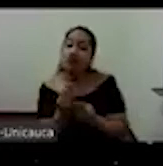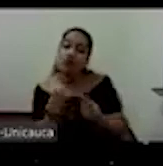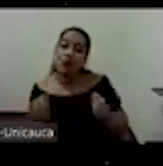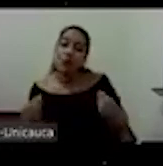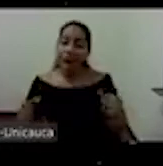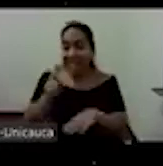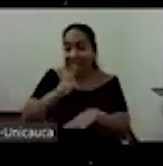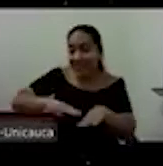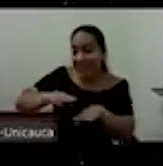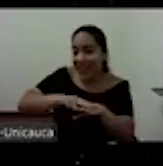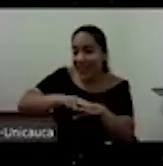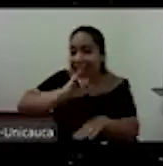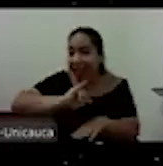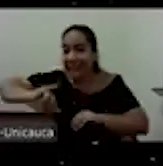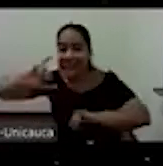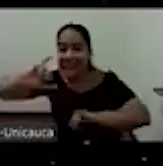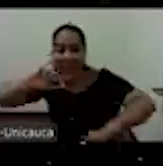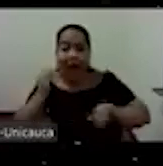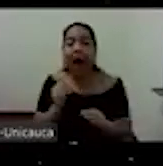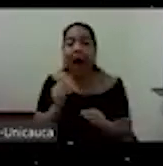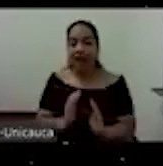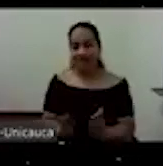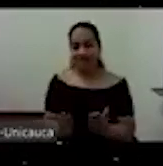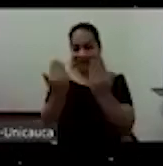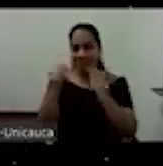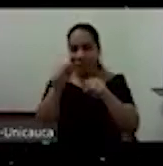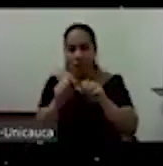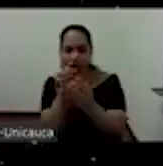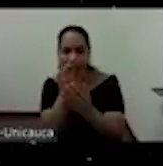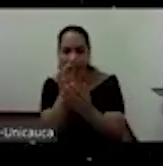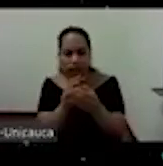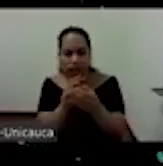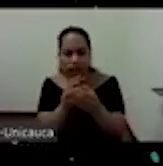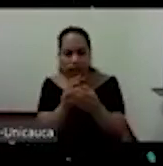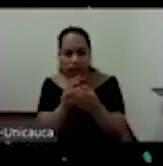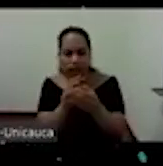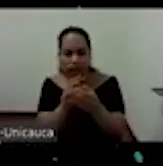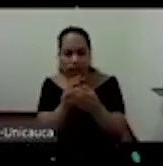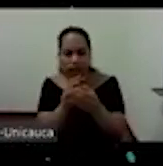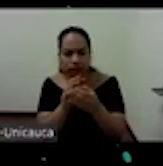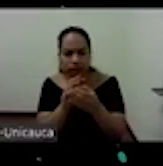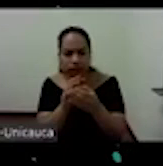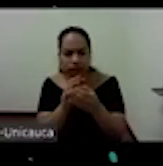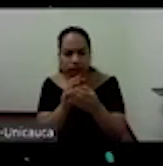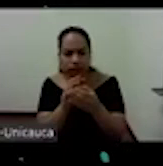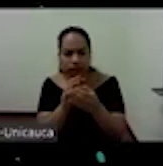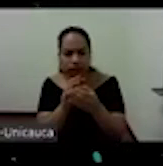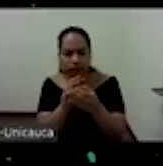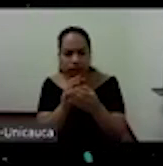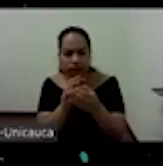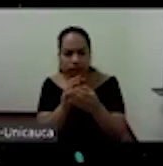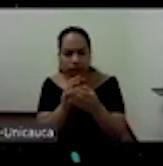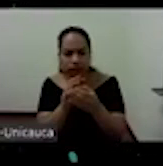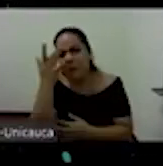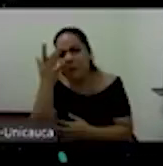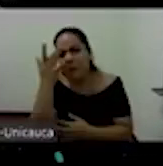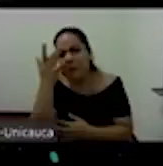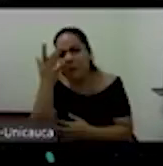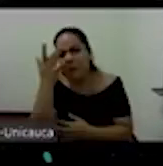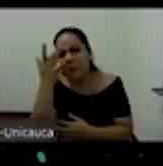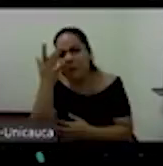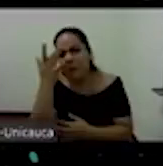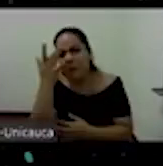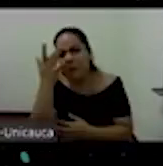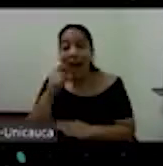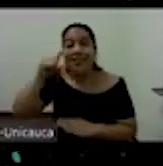la habilita para trabajar en el universo de lo frágil, porque dentro de esta comunidad se dice que la mujer necesita